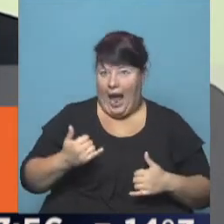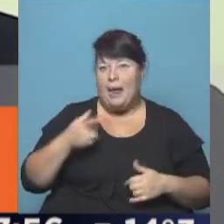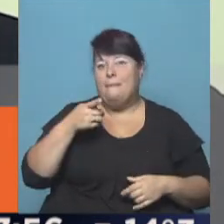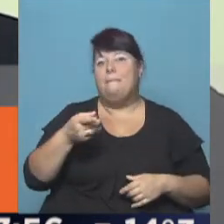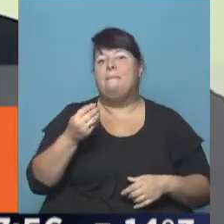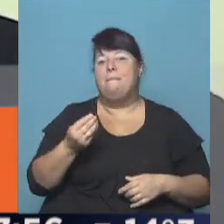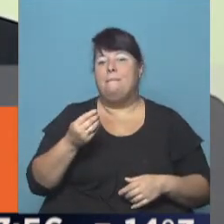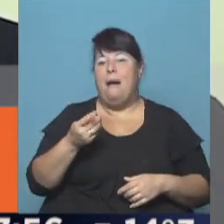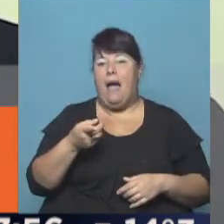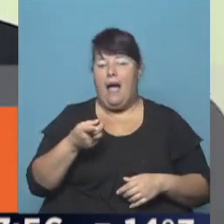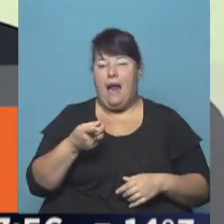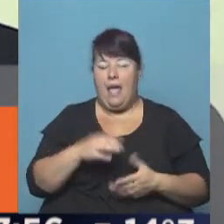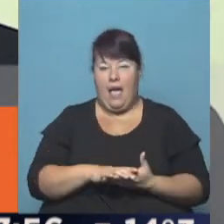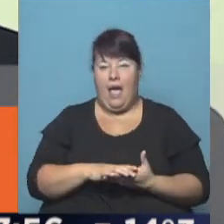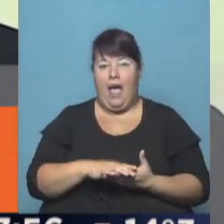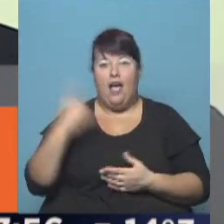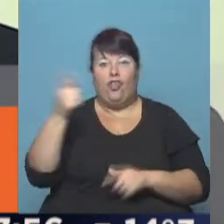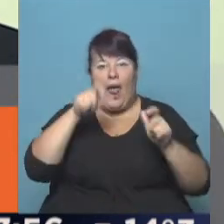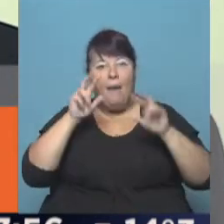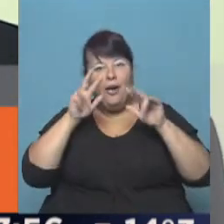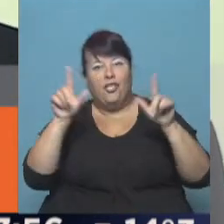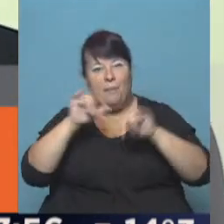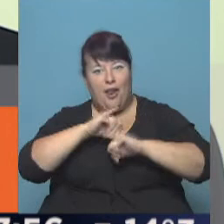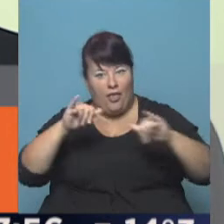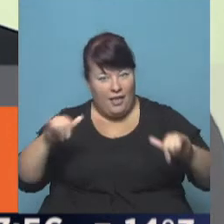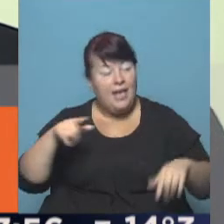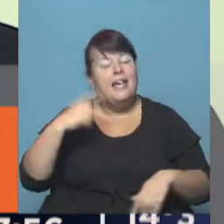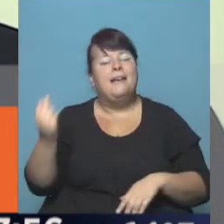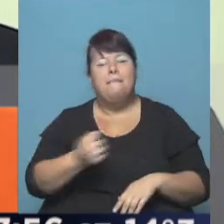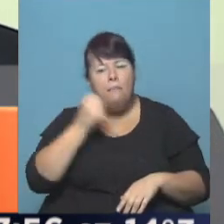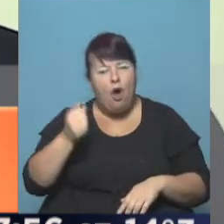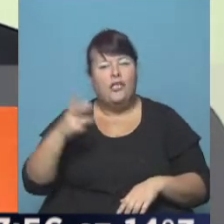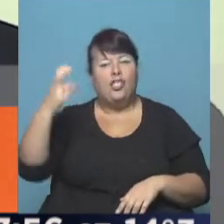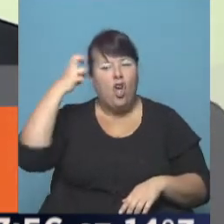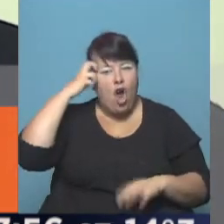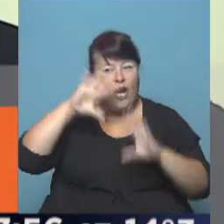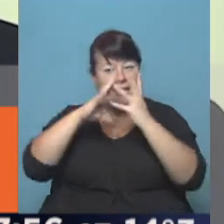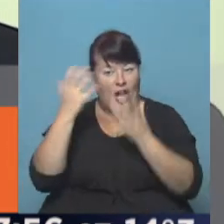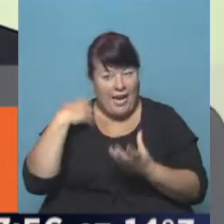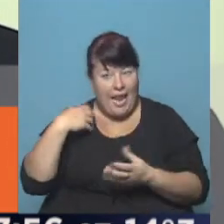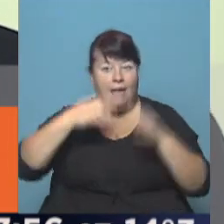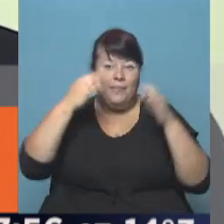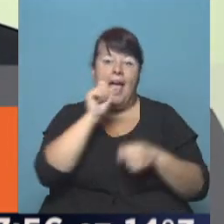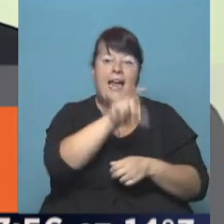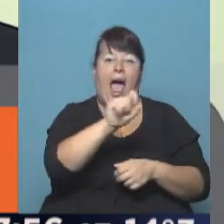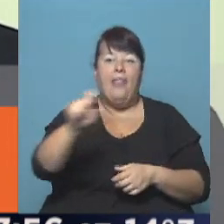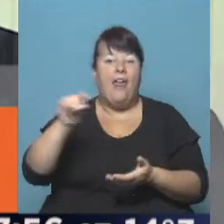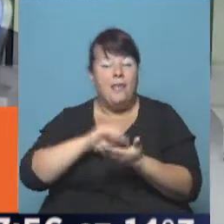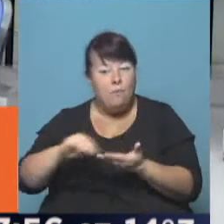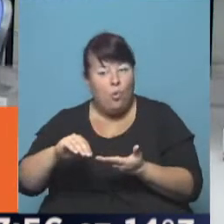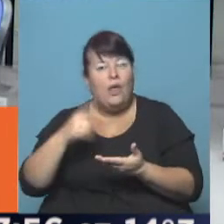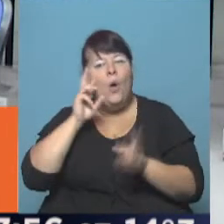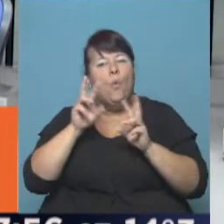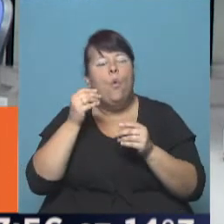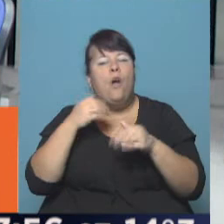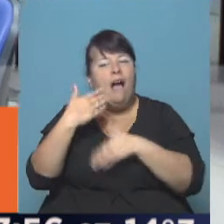esto pueda ser de consumo masivo en los medios. Y es importante que el Congreso en general, y en particular cada legislador,